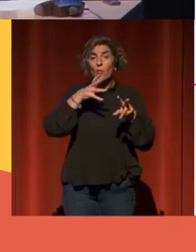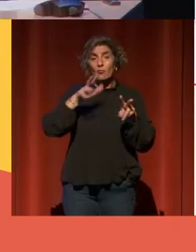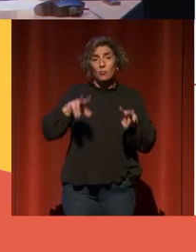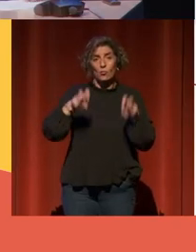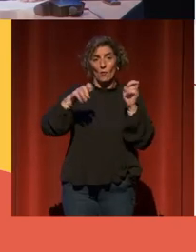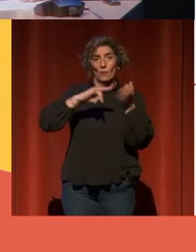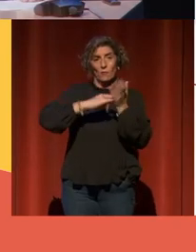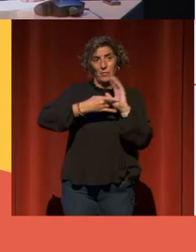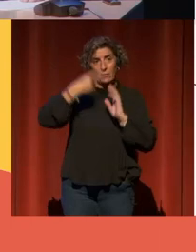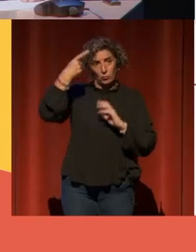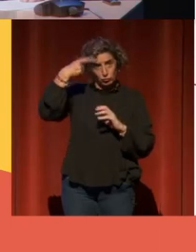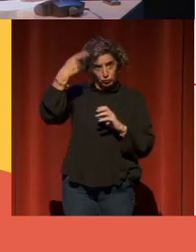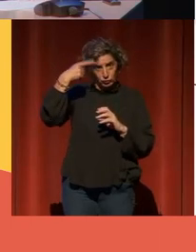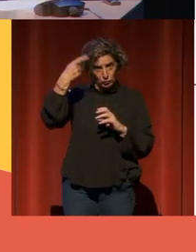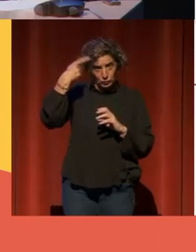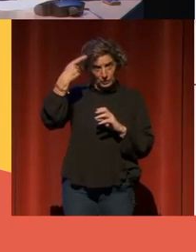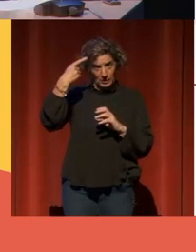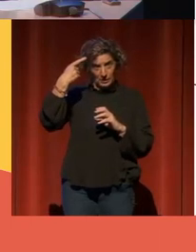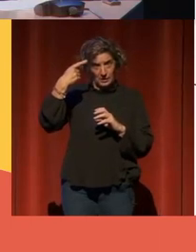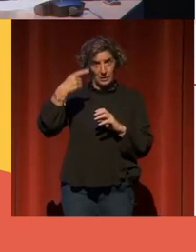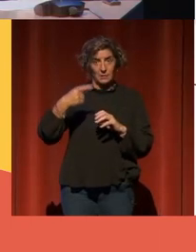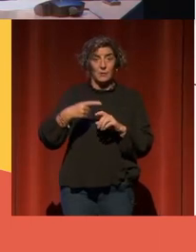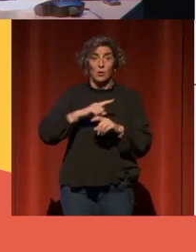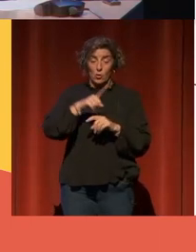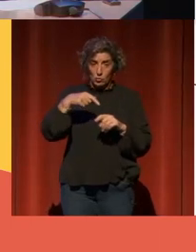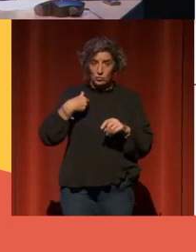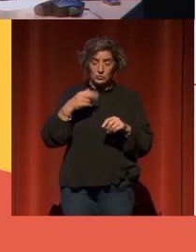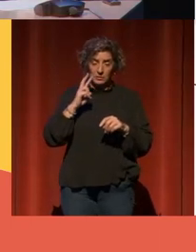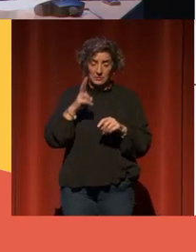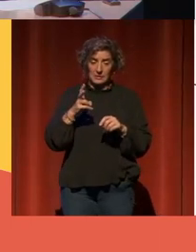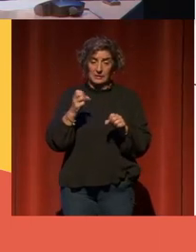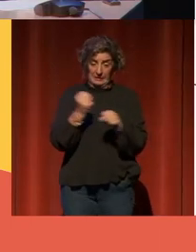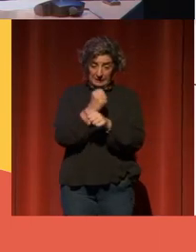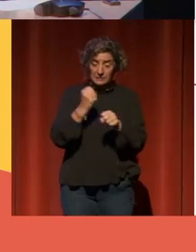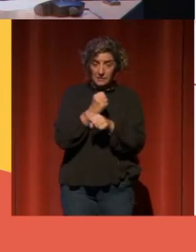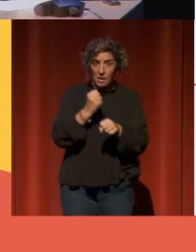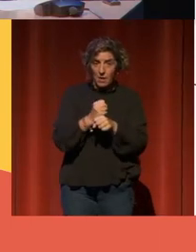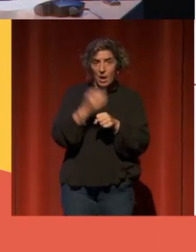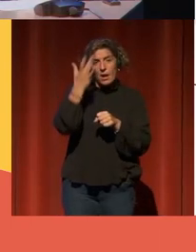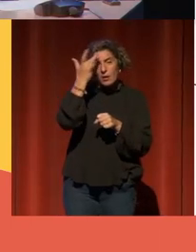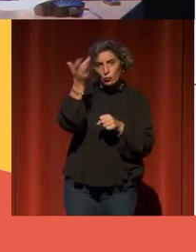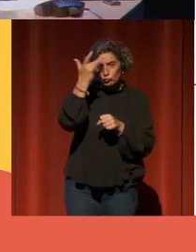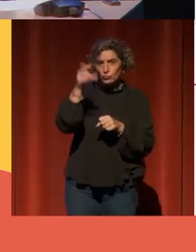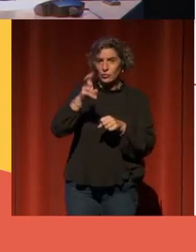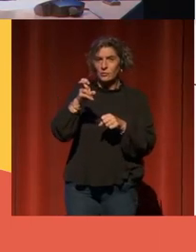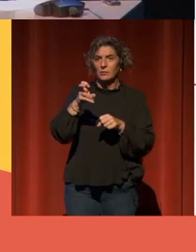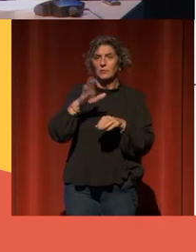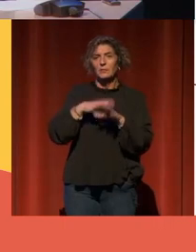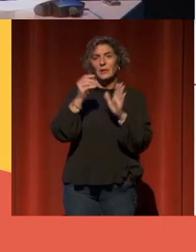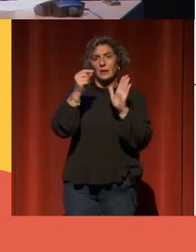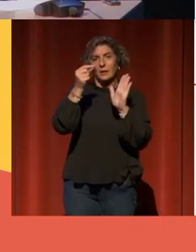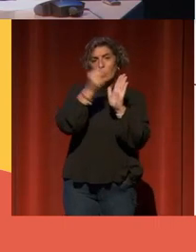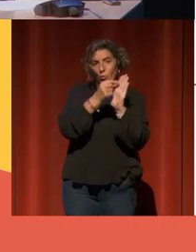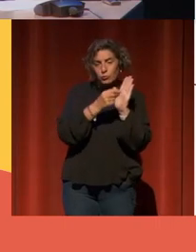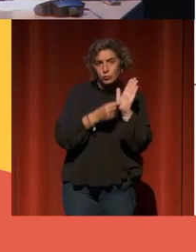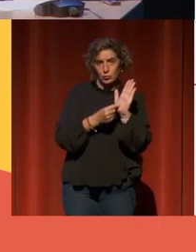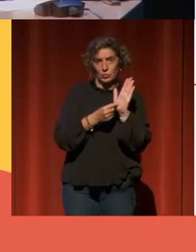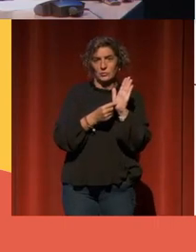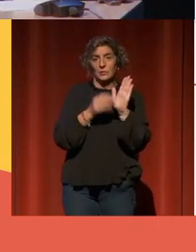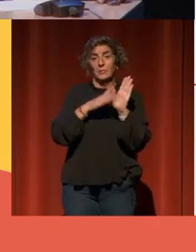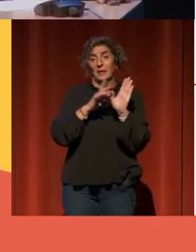cultura y anticipamos con ilusión trabajar en este tema sobre los puntos en el plan e